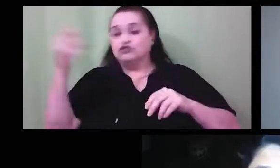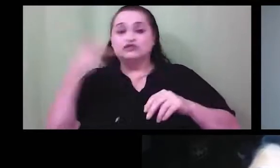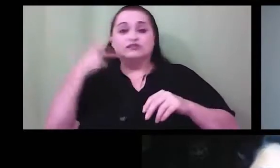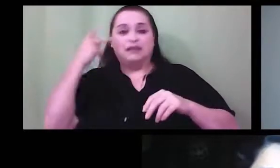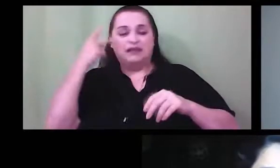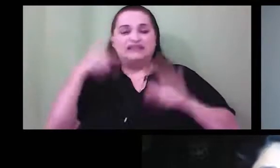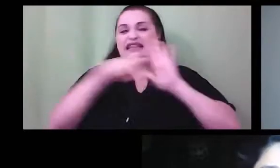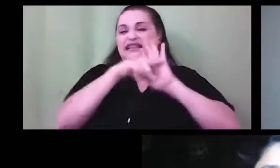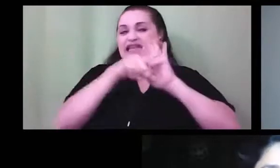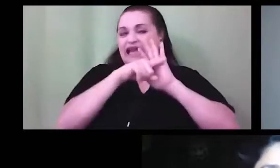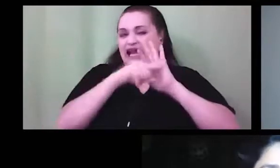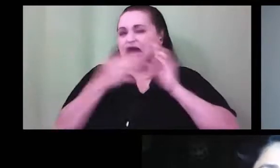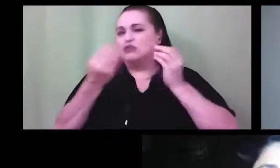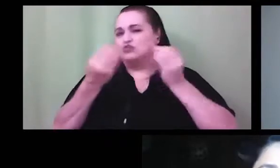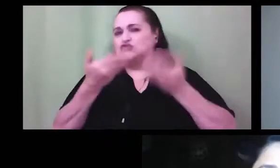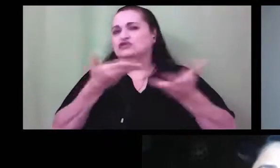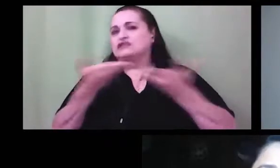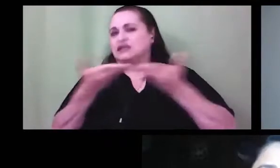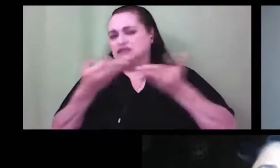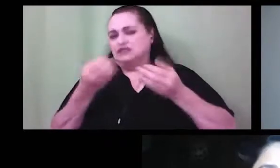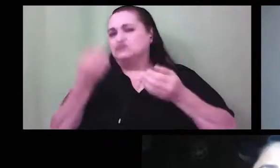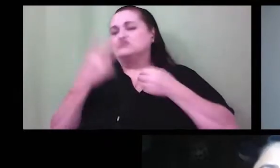algunos servicios muchas veces.